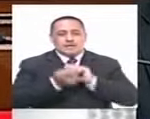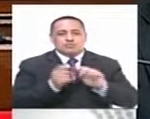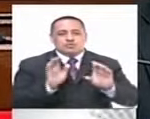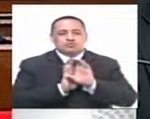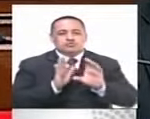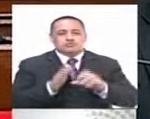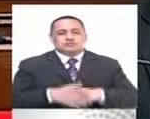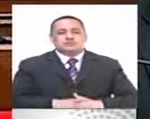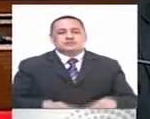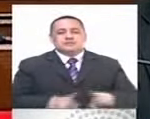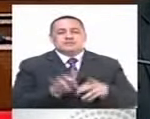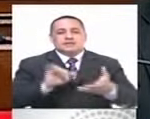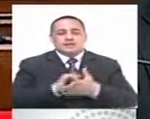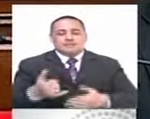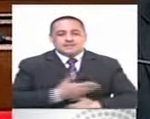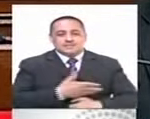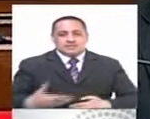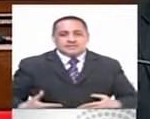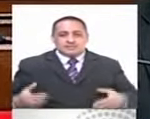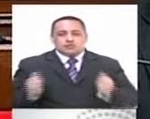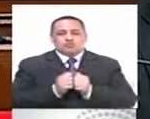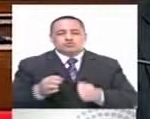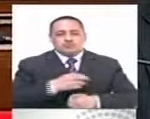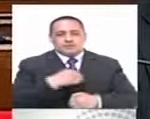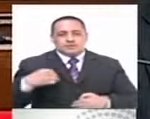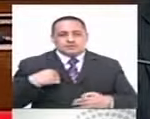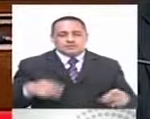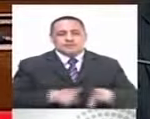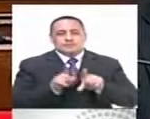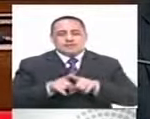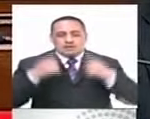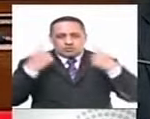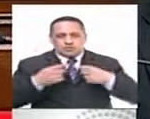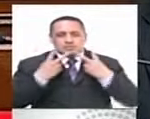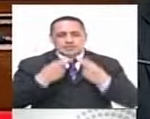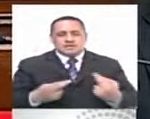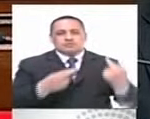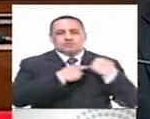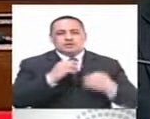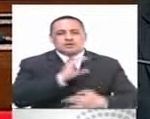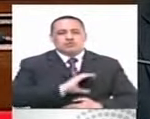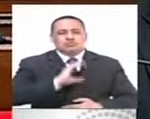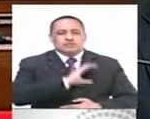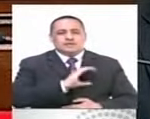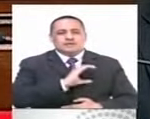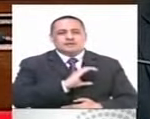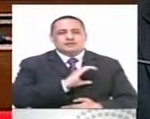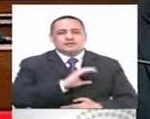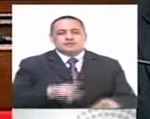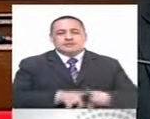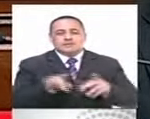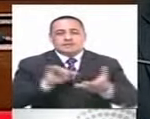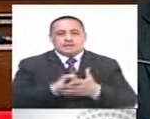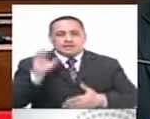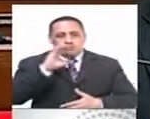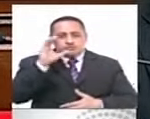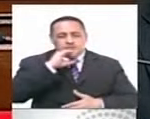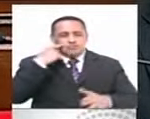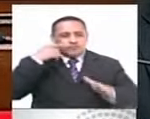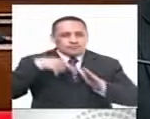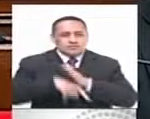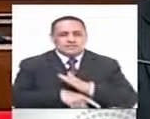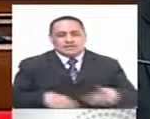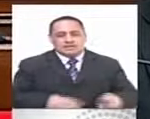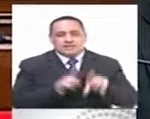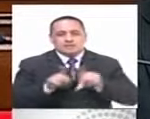Constitución para que el Presidente y los ministros no puedan ser considerados responsables por su conducta? Lo que buscan es profundizar el